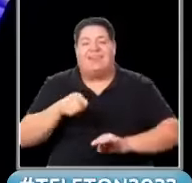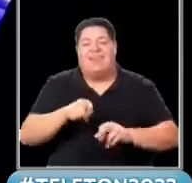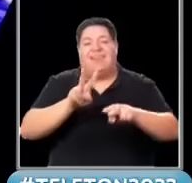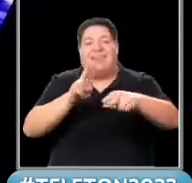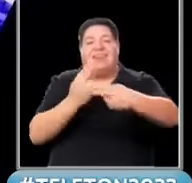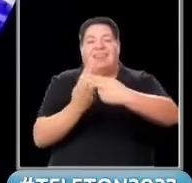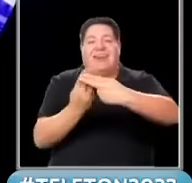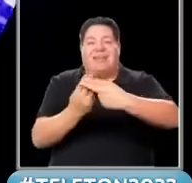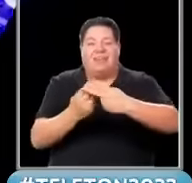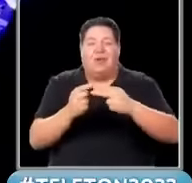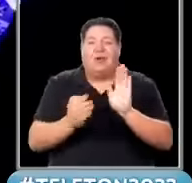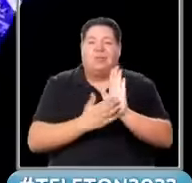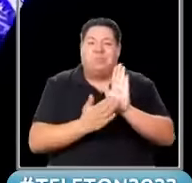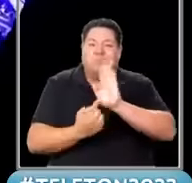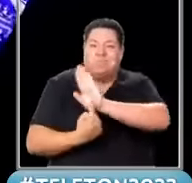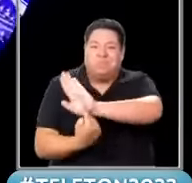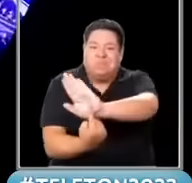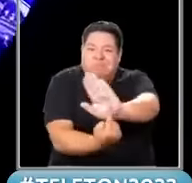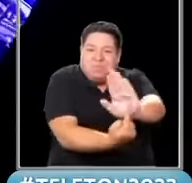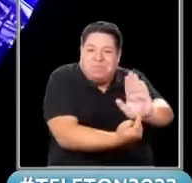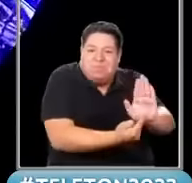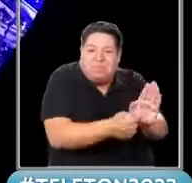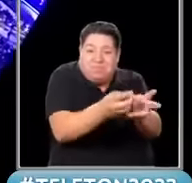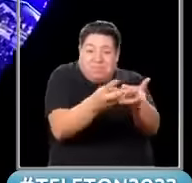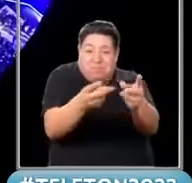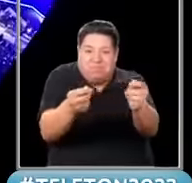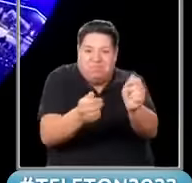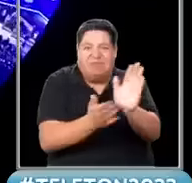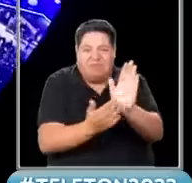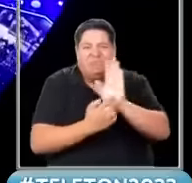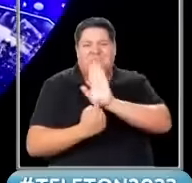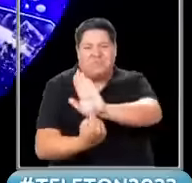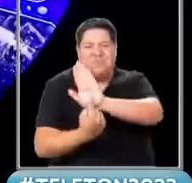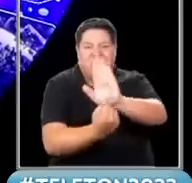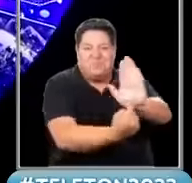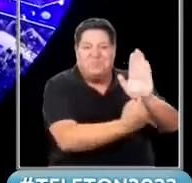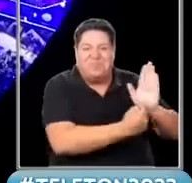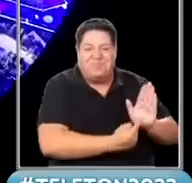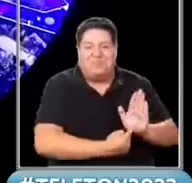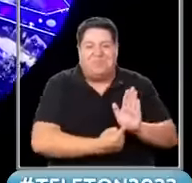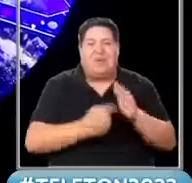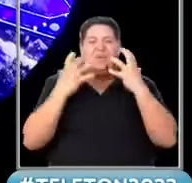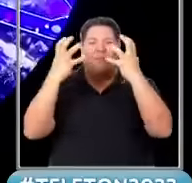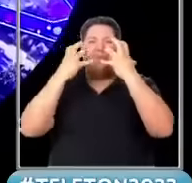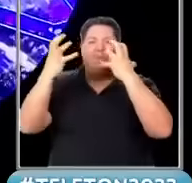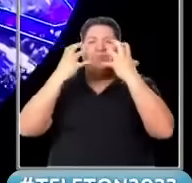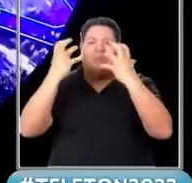Teletón hizo visible lo que era invisible para todos.